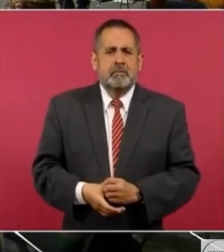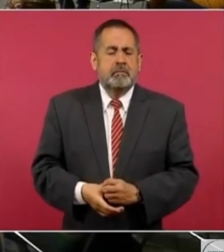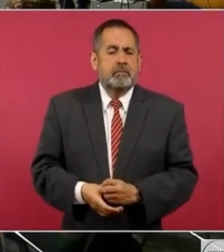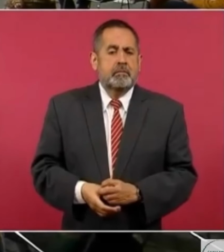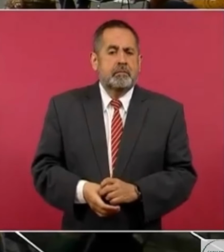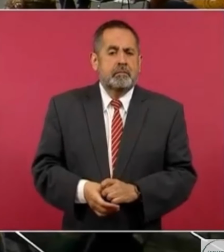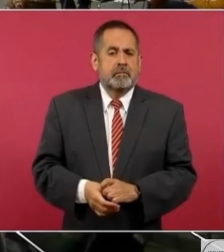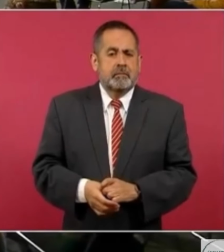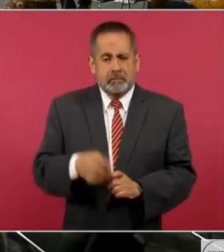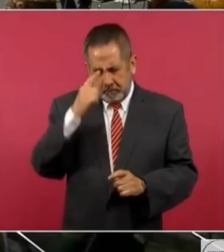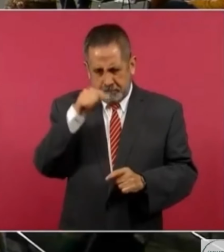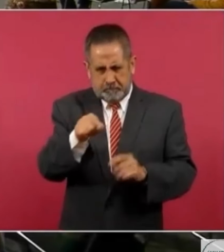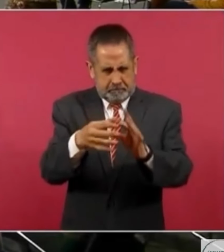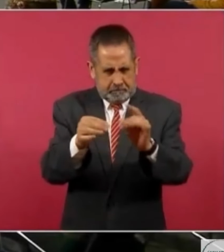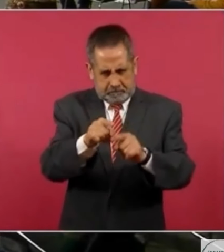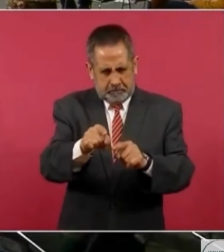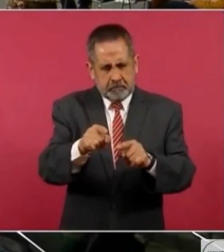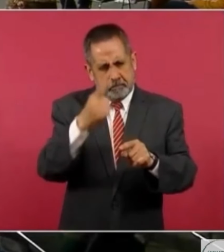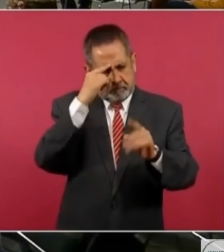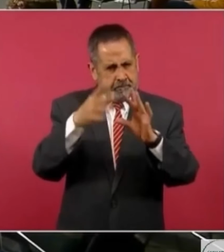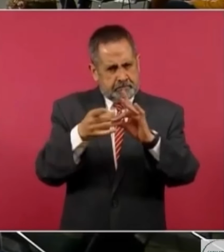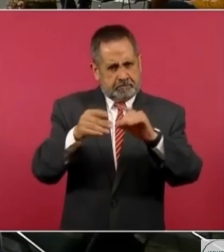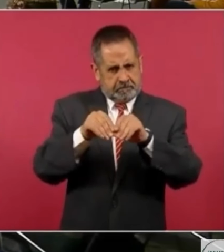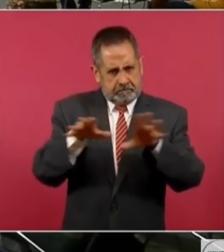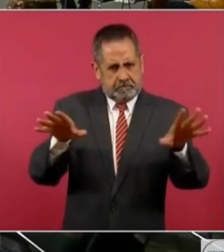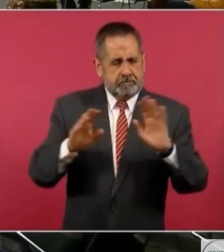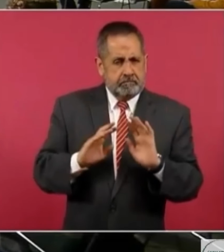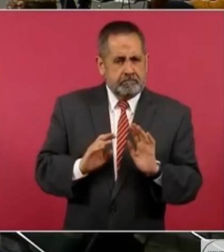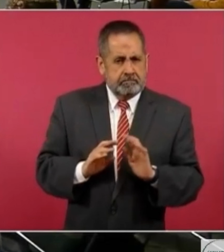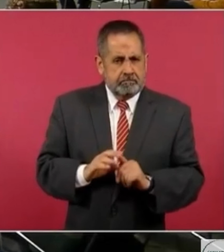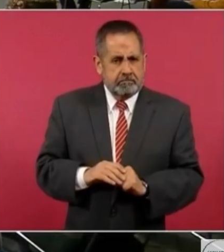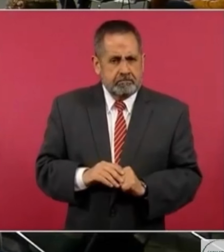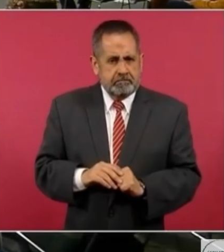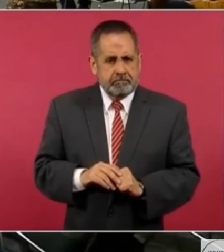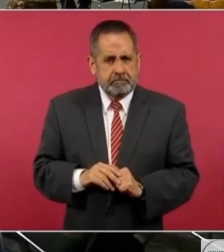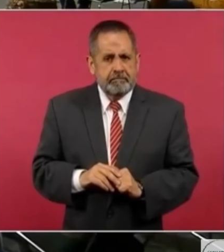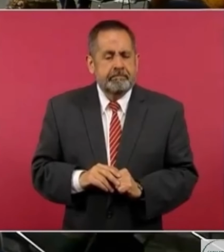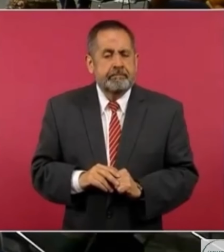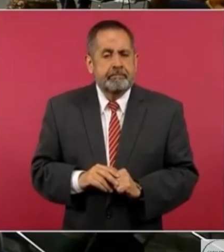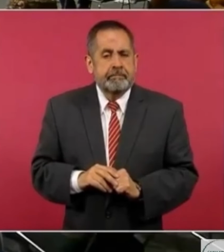No solo por ustedes, que son los